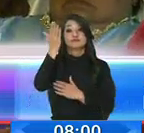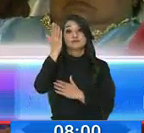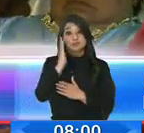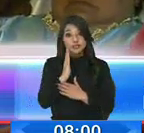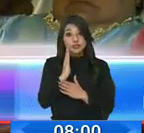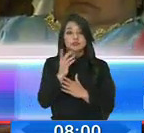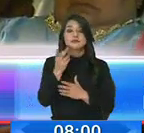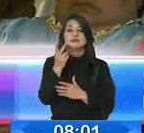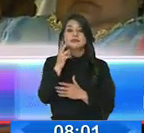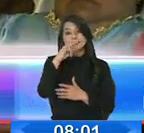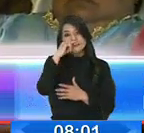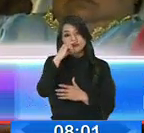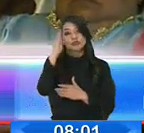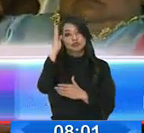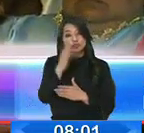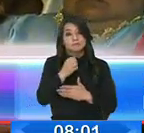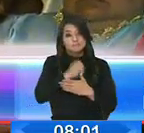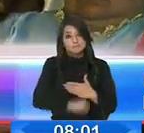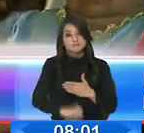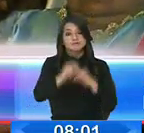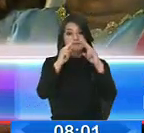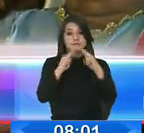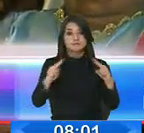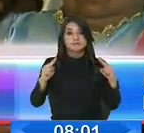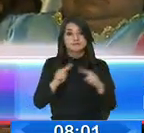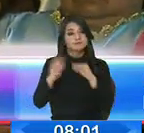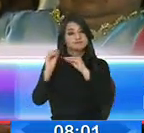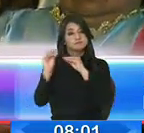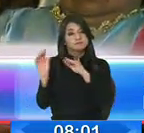esta Navidad y siempre nos bendiga,